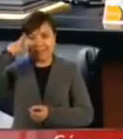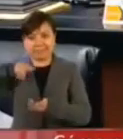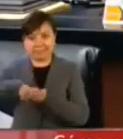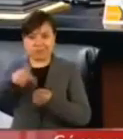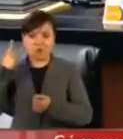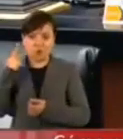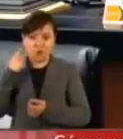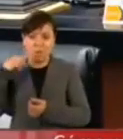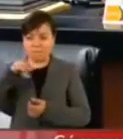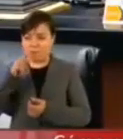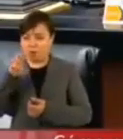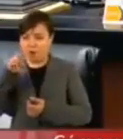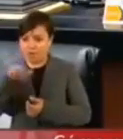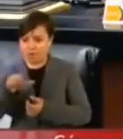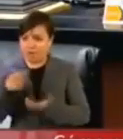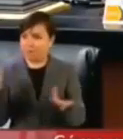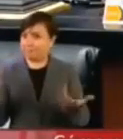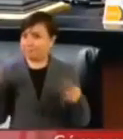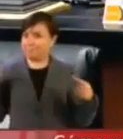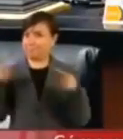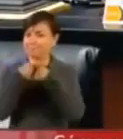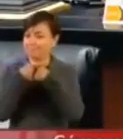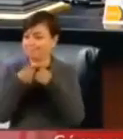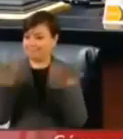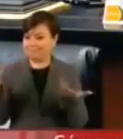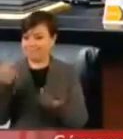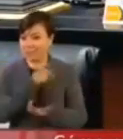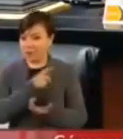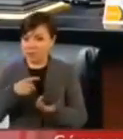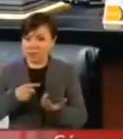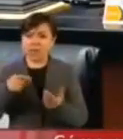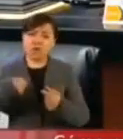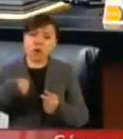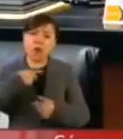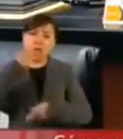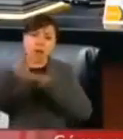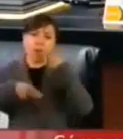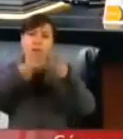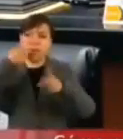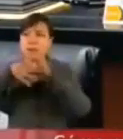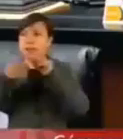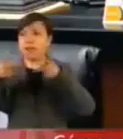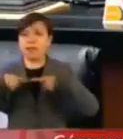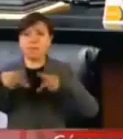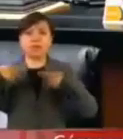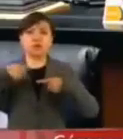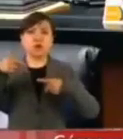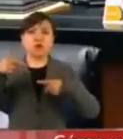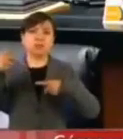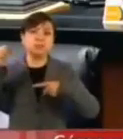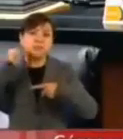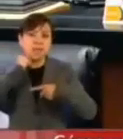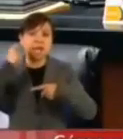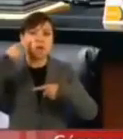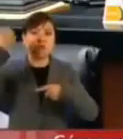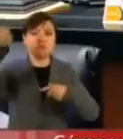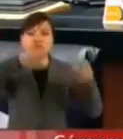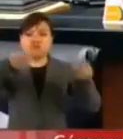No quiero abundar en lo que han explicado otros compañeros que formamos parte de la oposición,